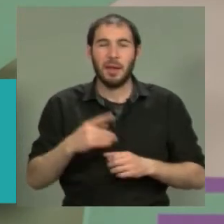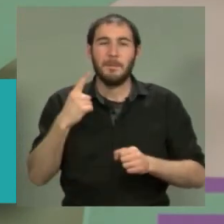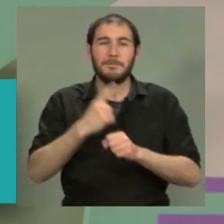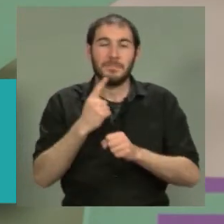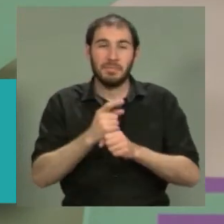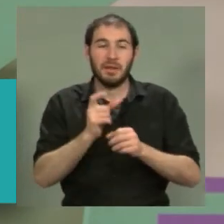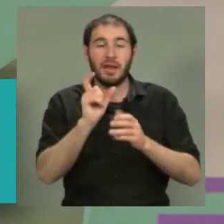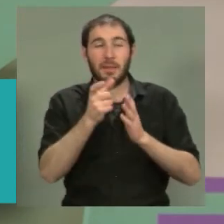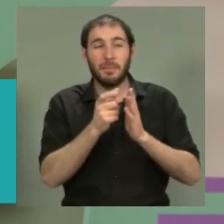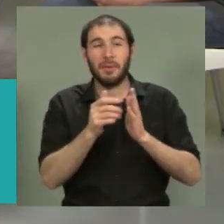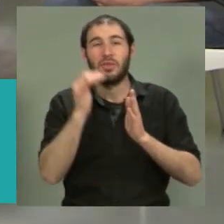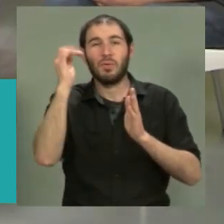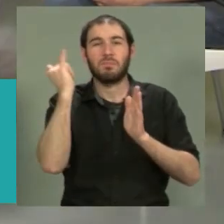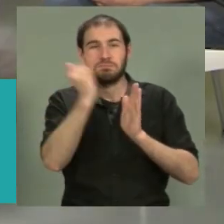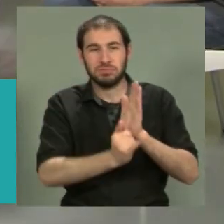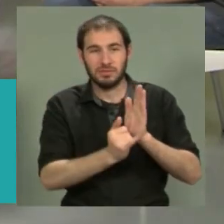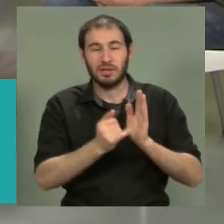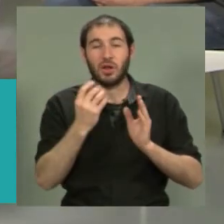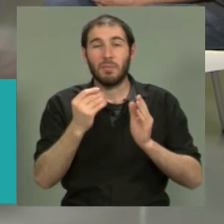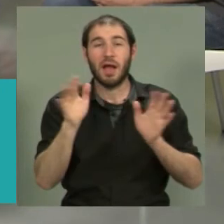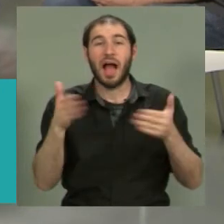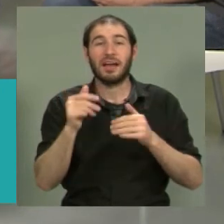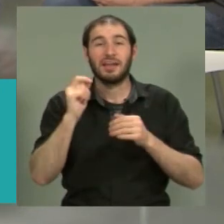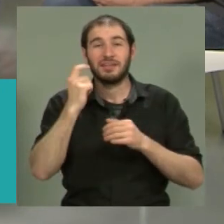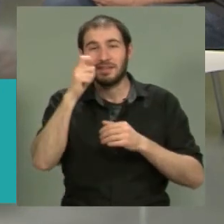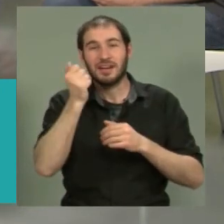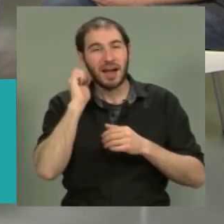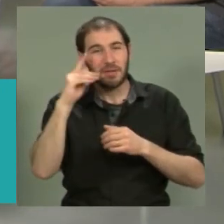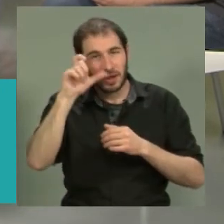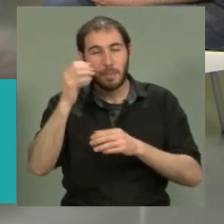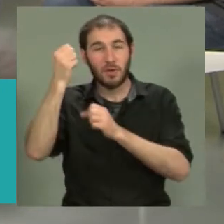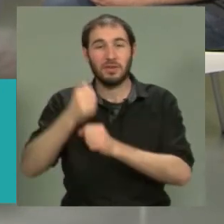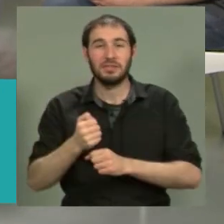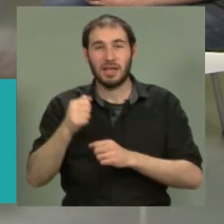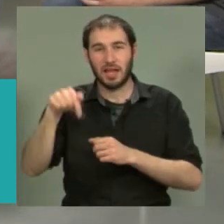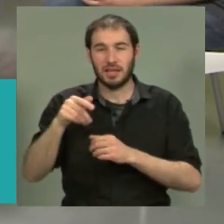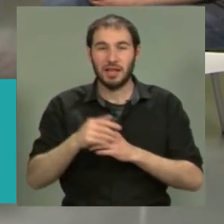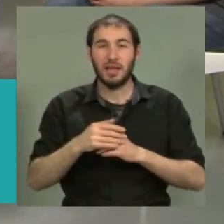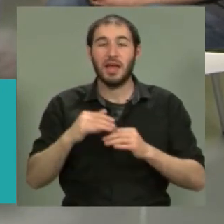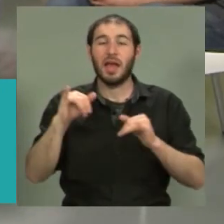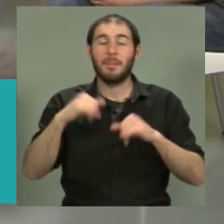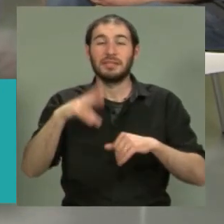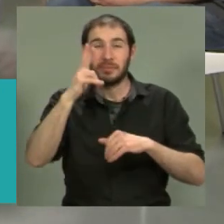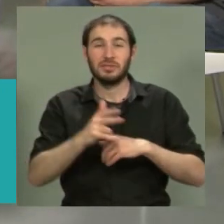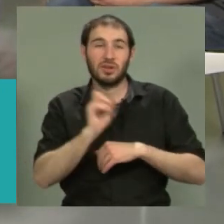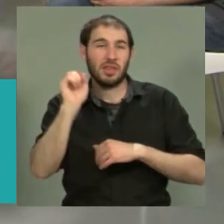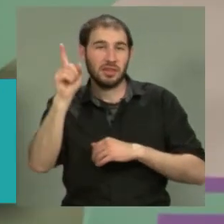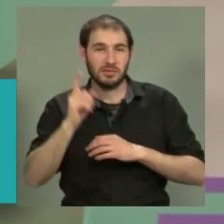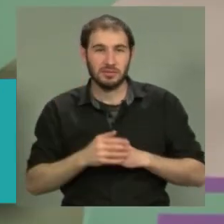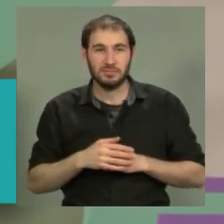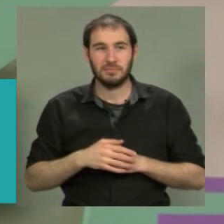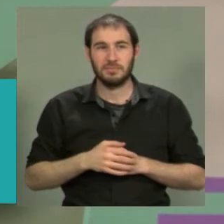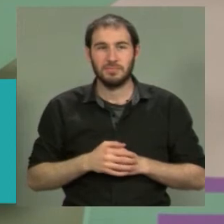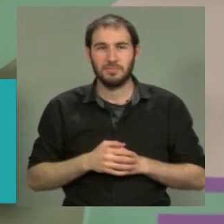primer versículo revelado por Dios a través del ángel Gabriel al profeta Muhammad, que la paz y las bendiciones de Dios sean con